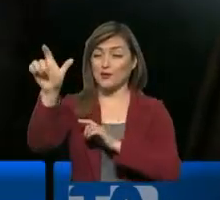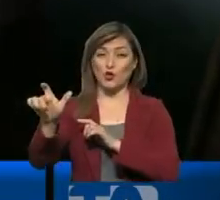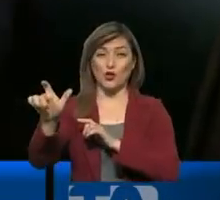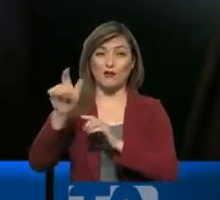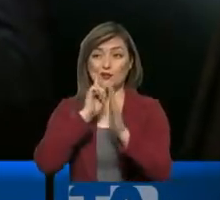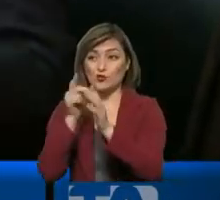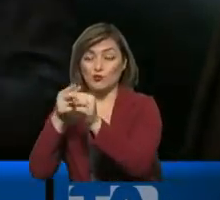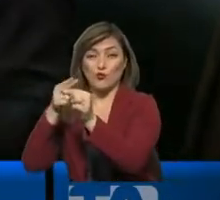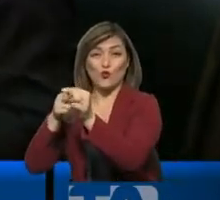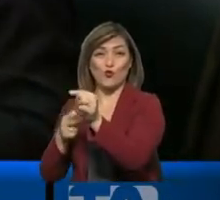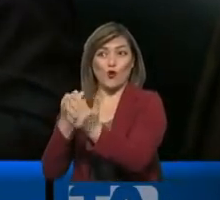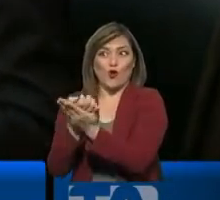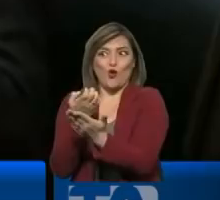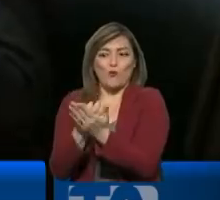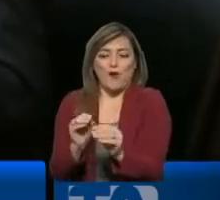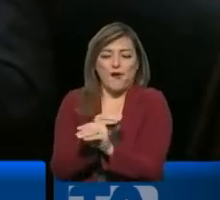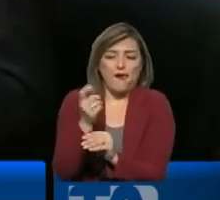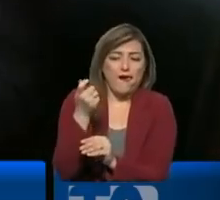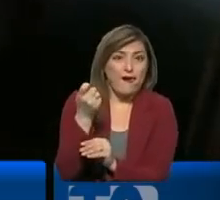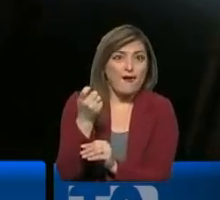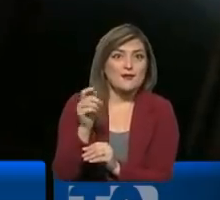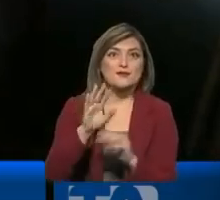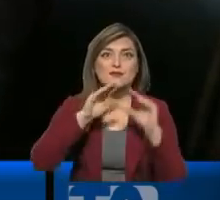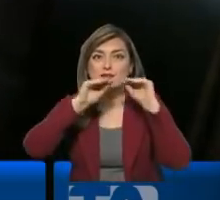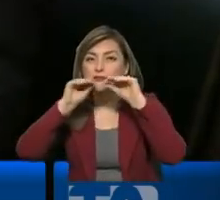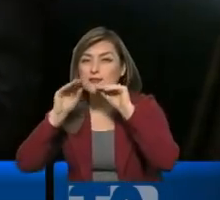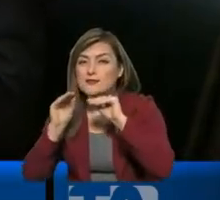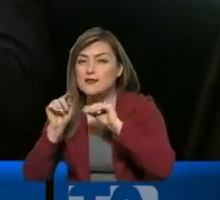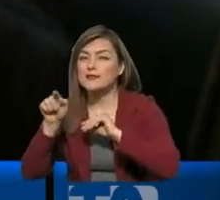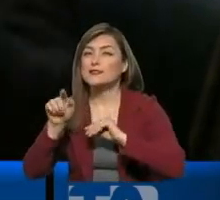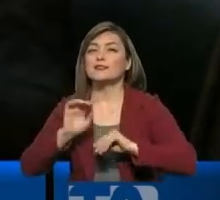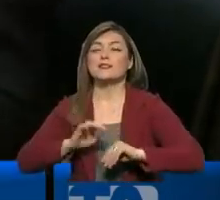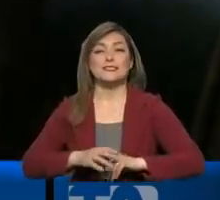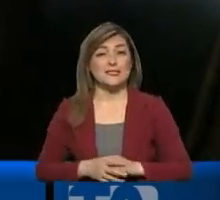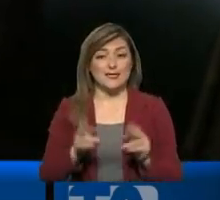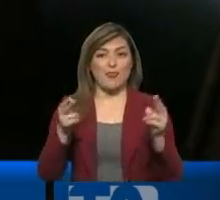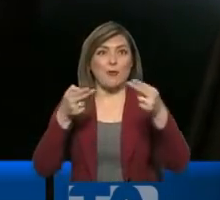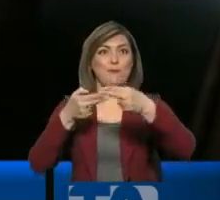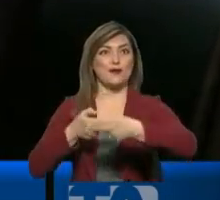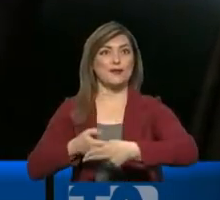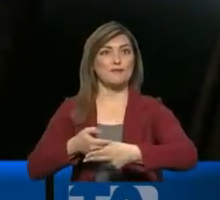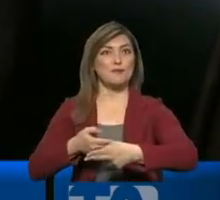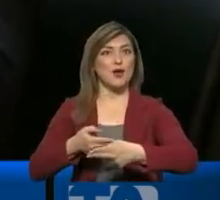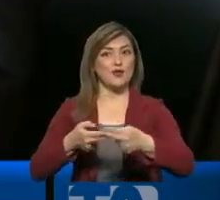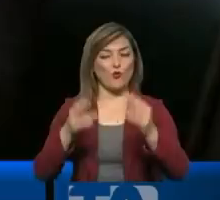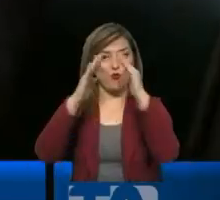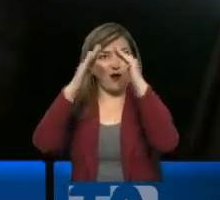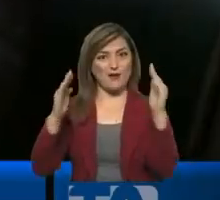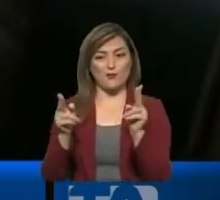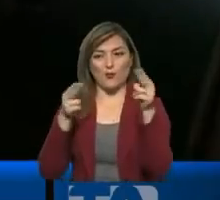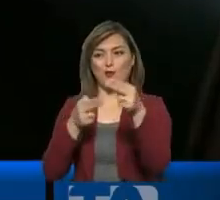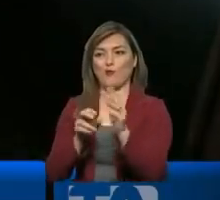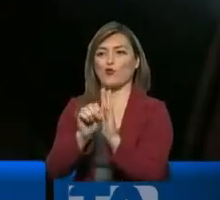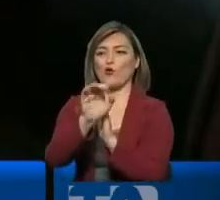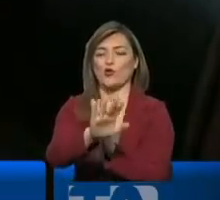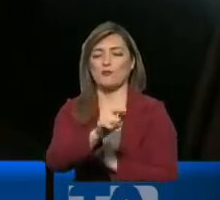su círculo y de su entorno. Porque ya suenan rumores de que hasta departamentos han estado en juego